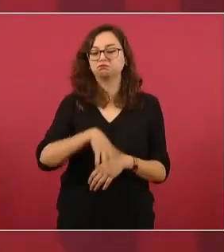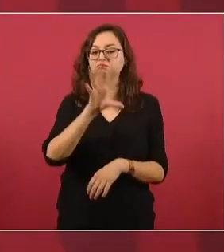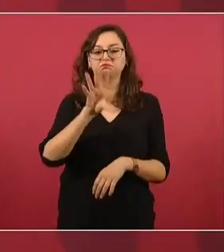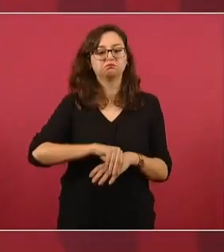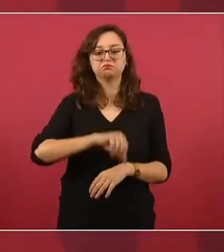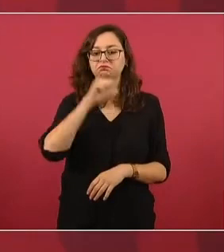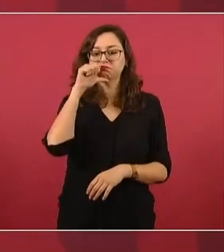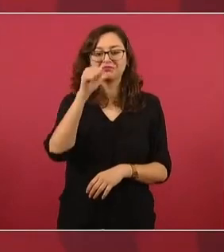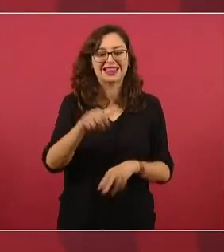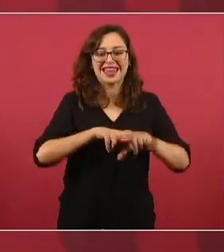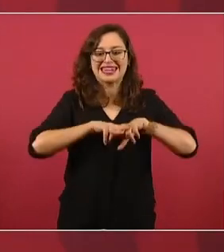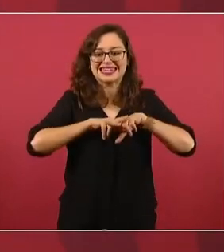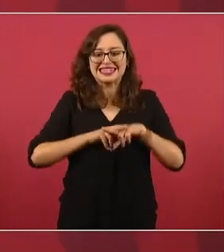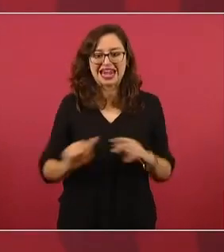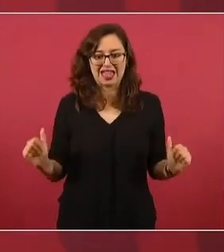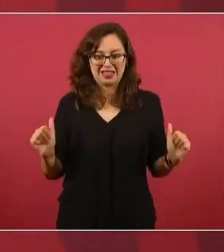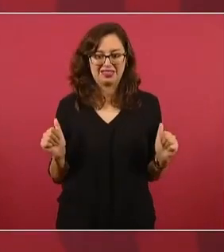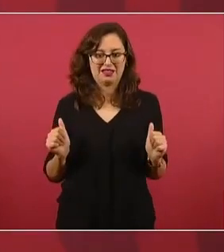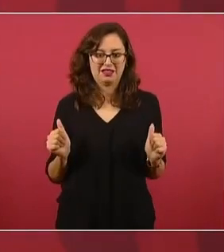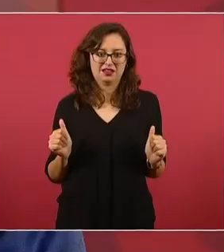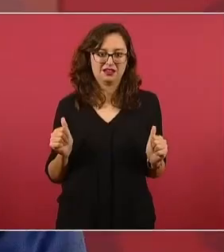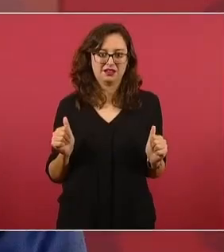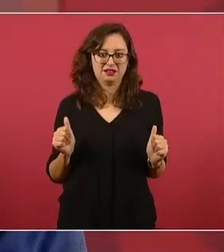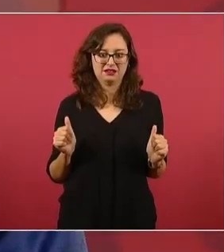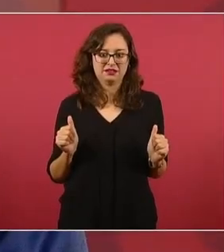ni arriba ni abajo.